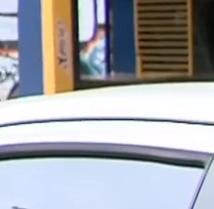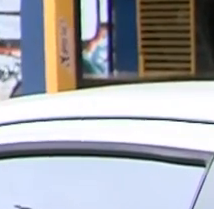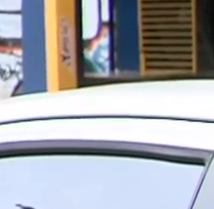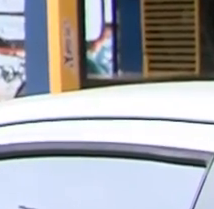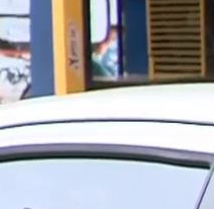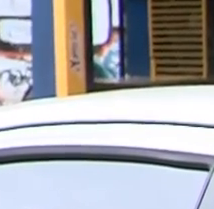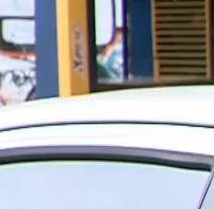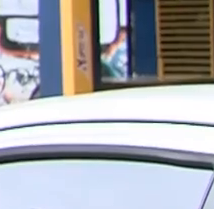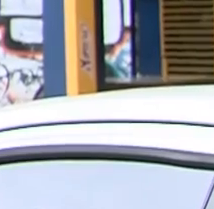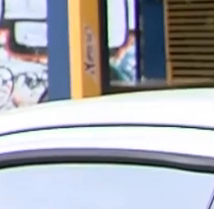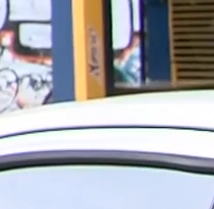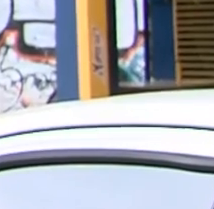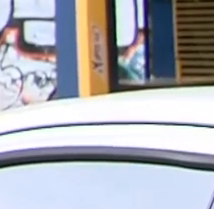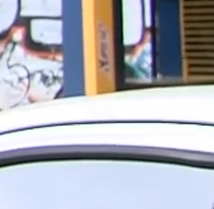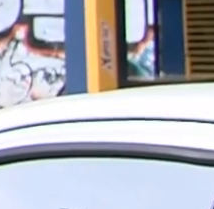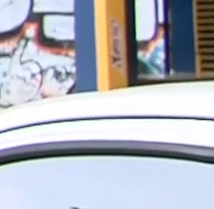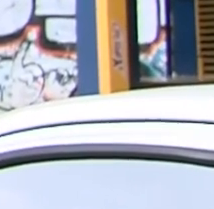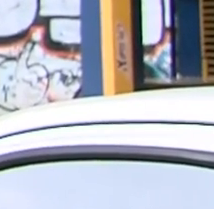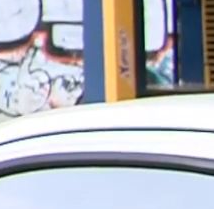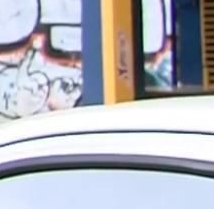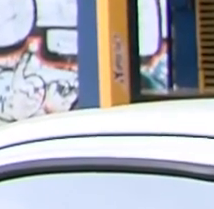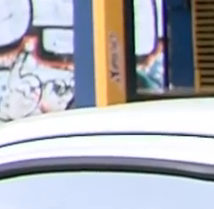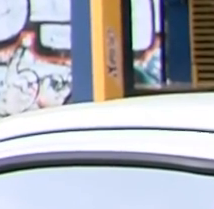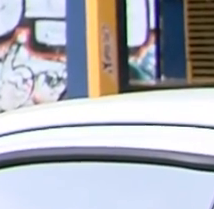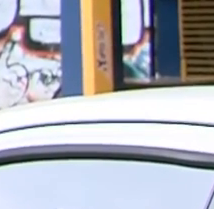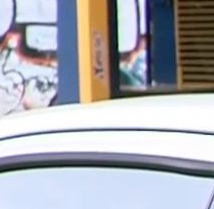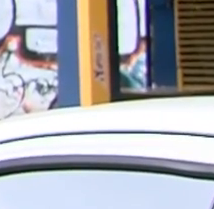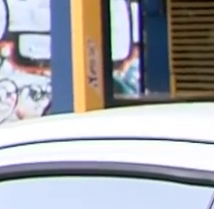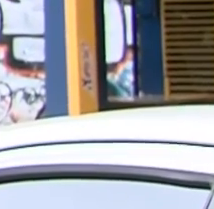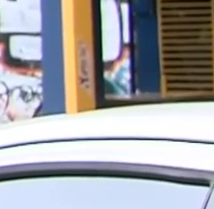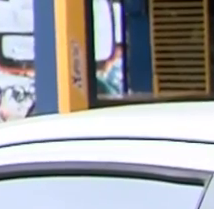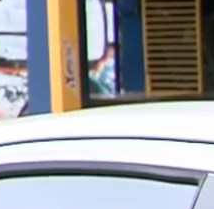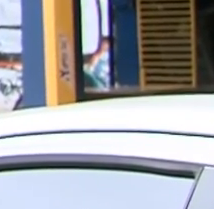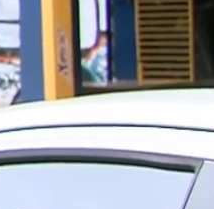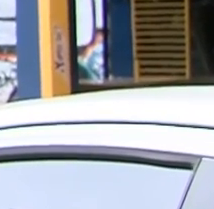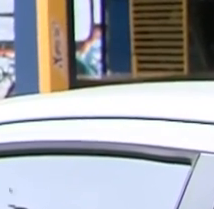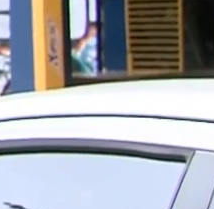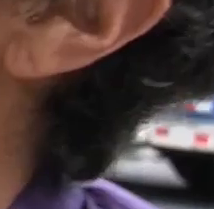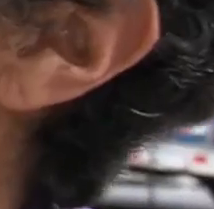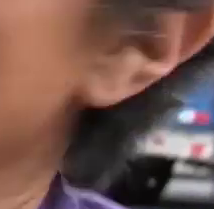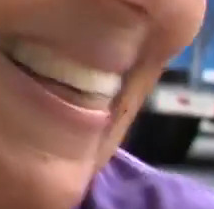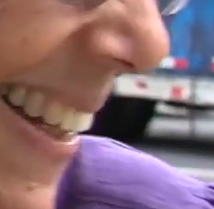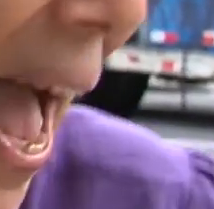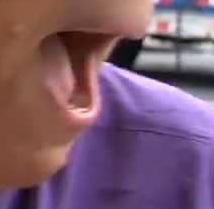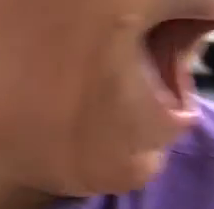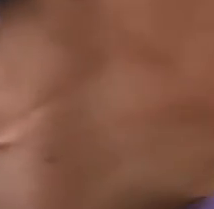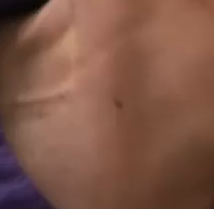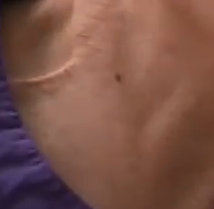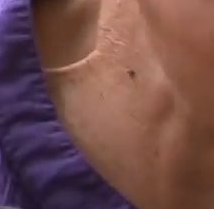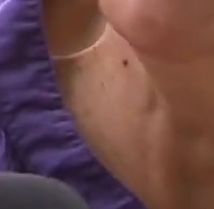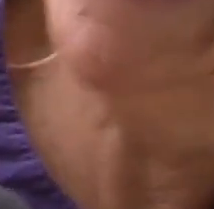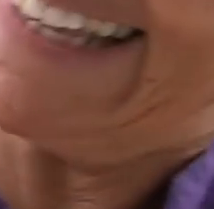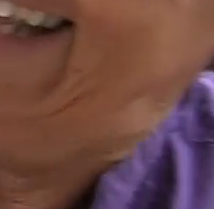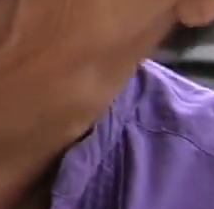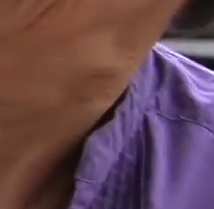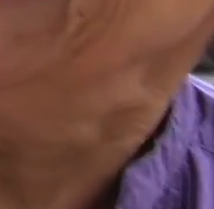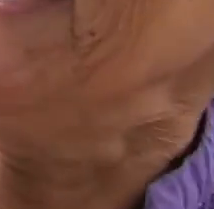su deseo pero pienso que continúan y hoy